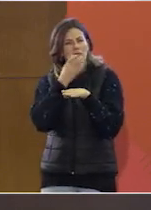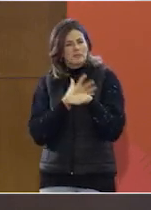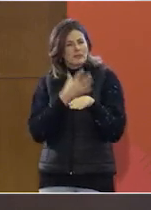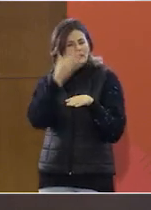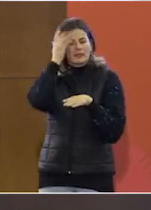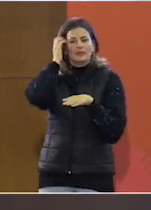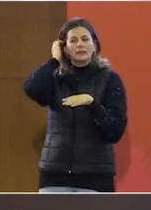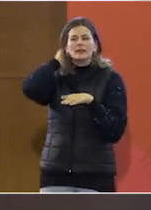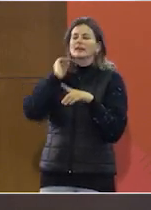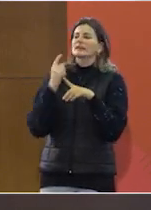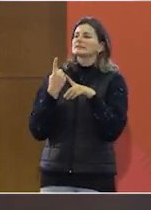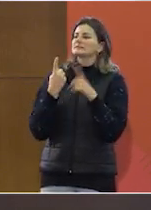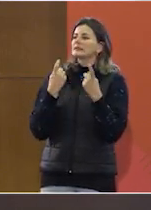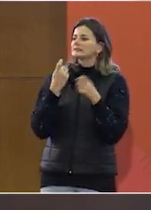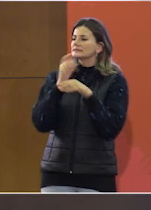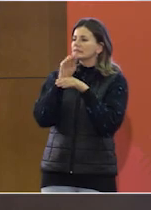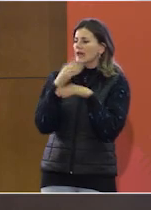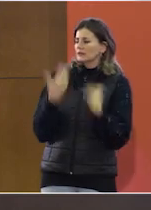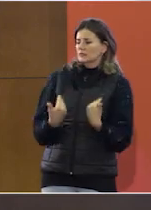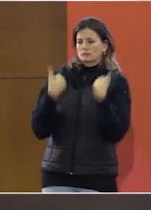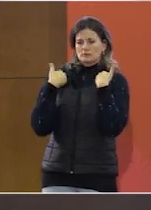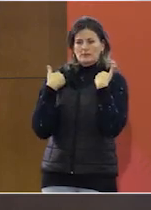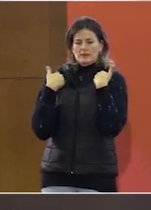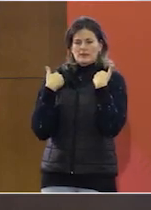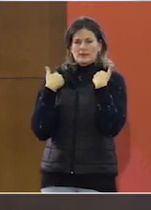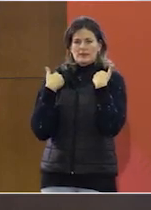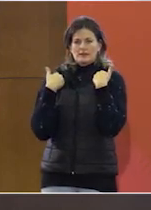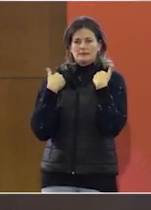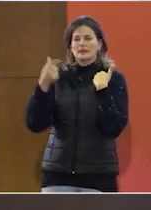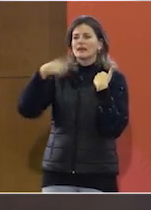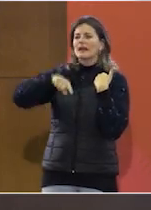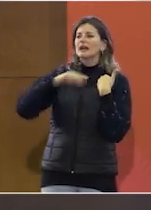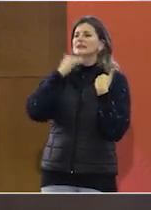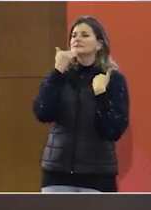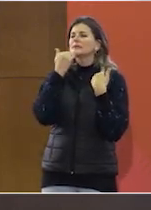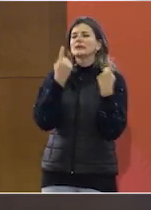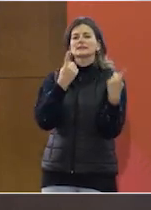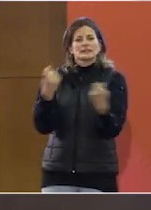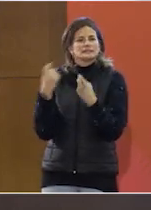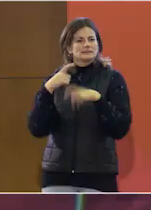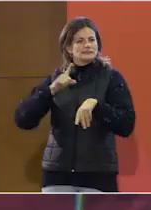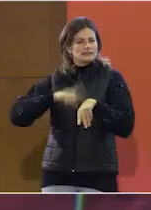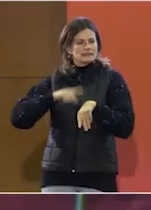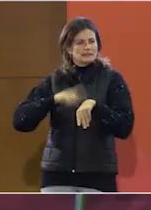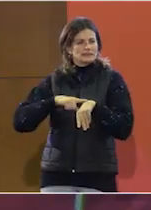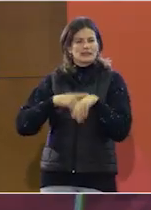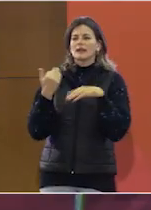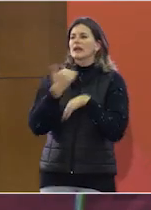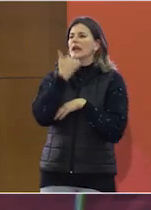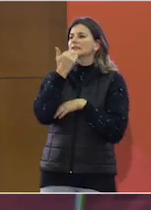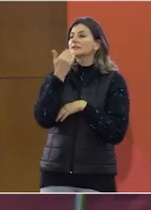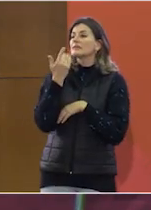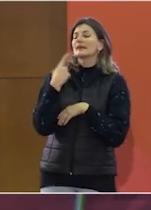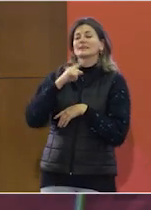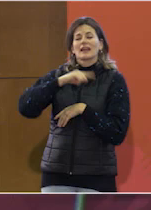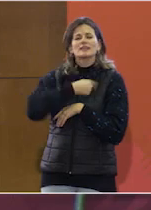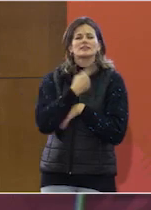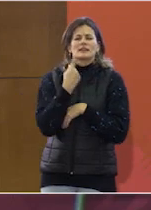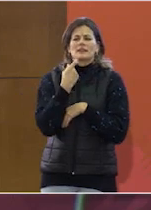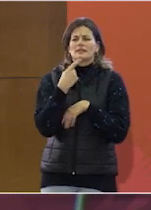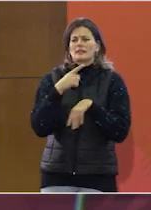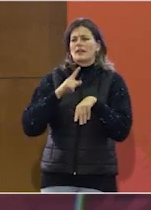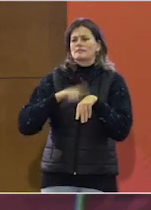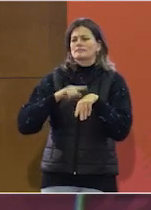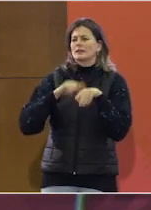que afrontarlas con responsabilidad, sabiendo que necesitan tiempo y sabiendo que las heridas a veces tardan en